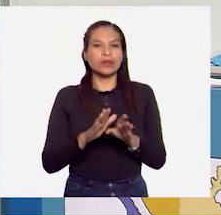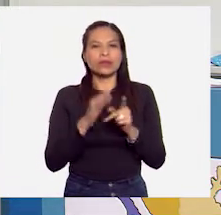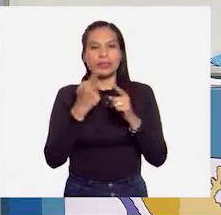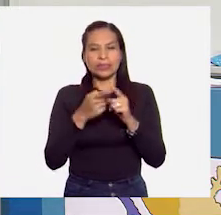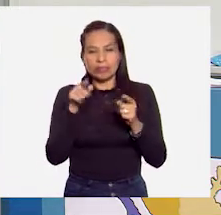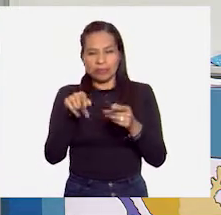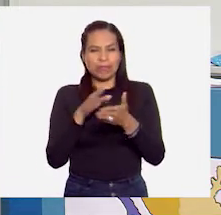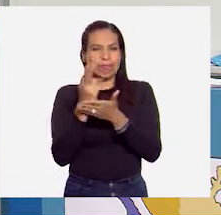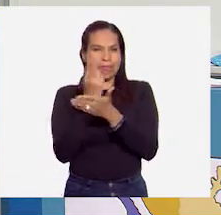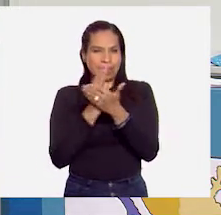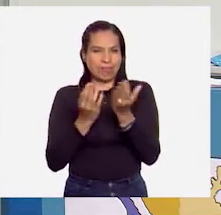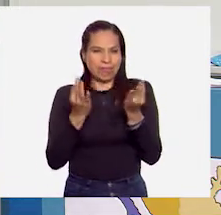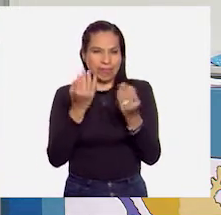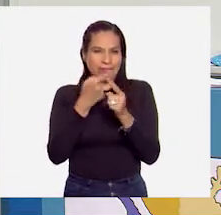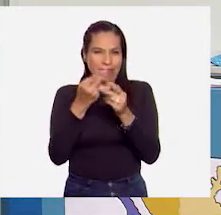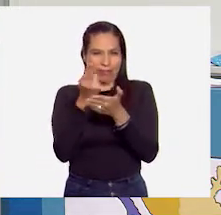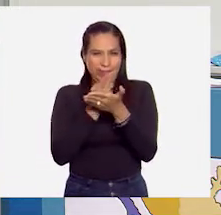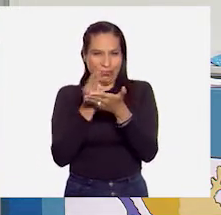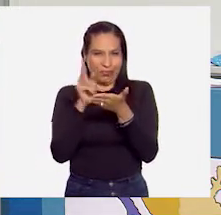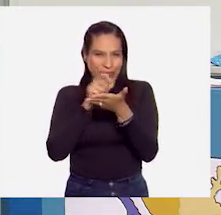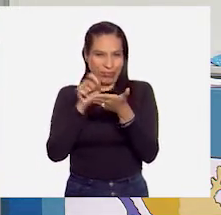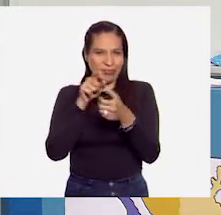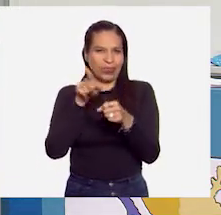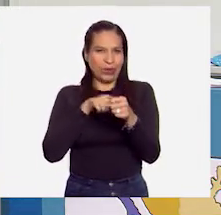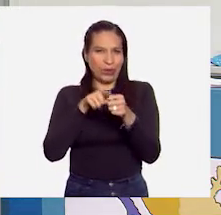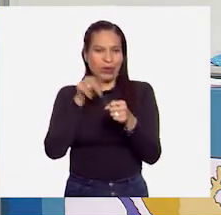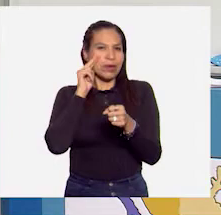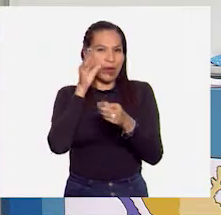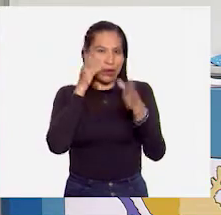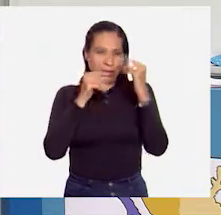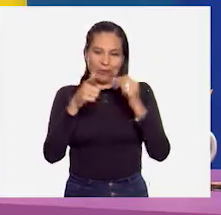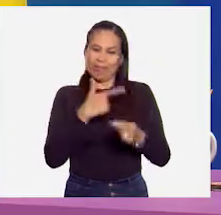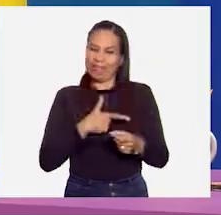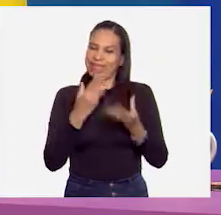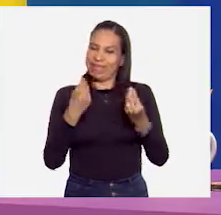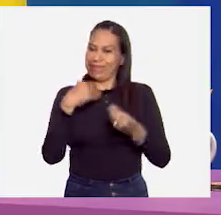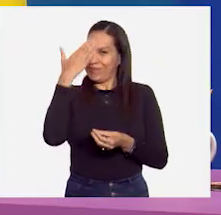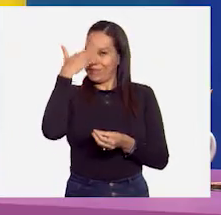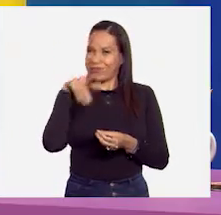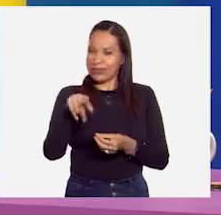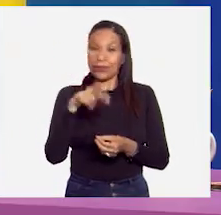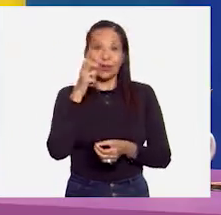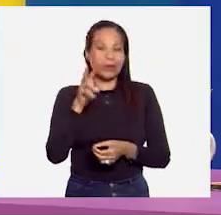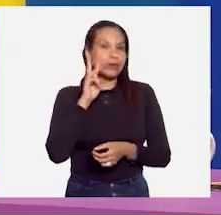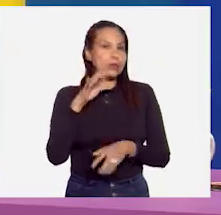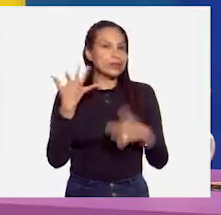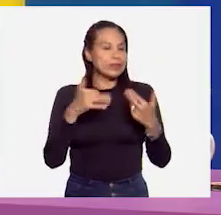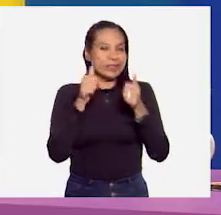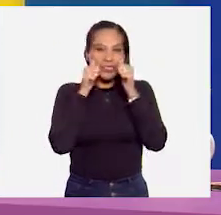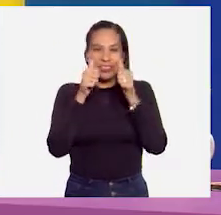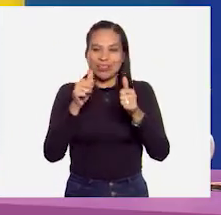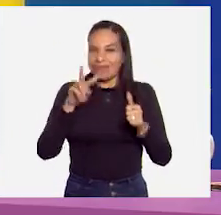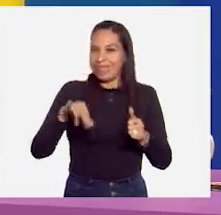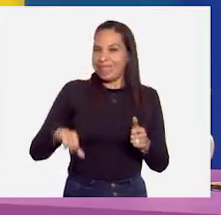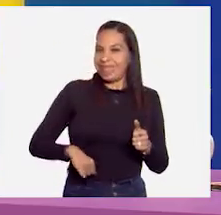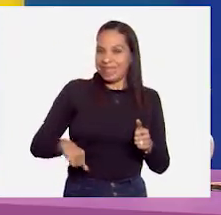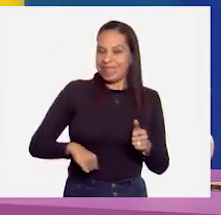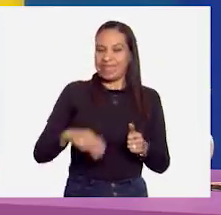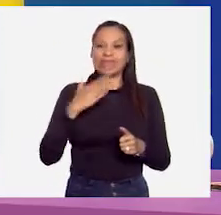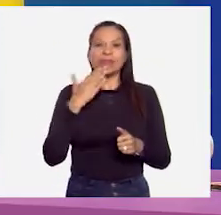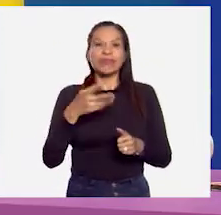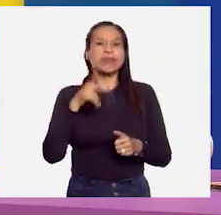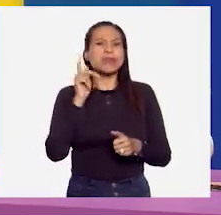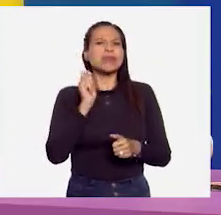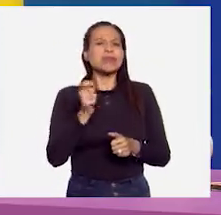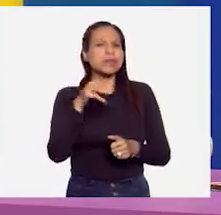mandalas para estudiar las fracciones. Y sé que te van a gustar mucho. ¡Uy! Eso suena muy bien. ¿Pero